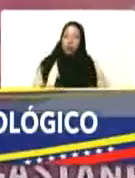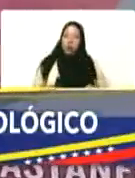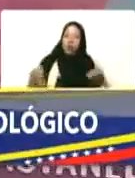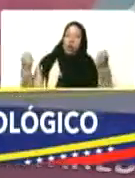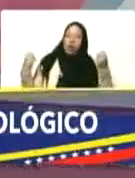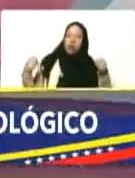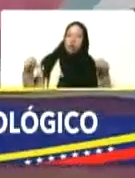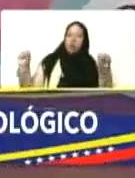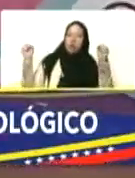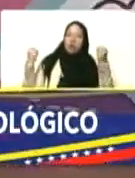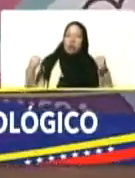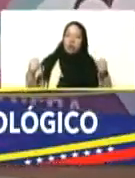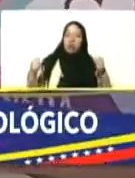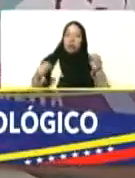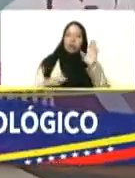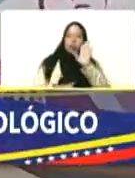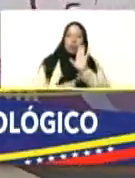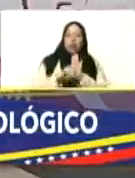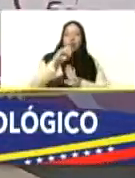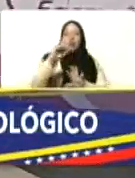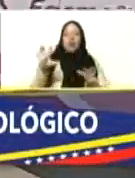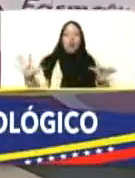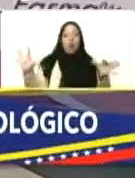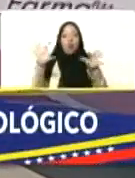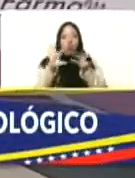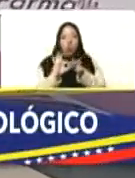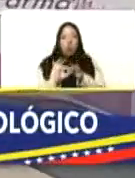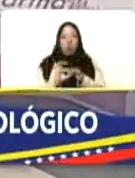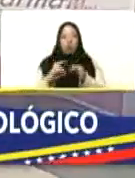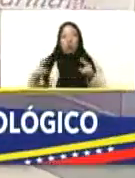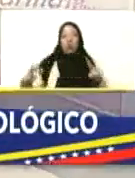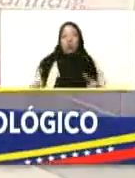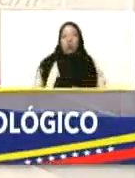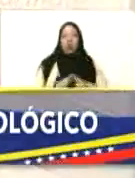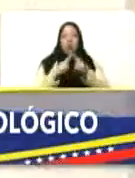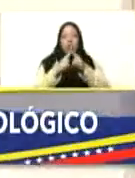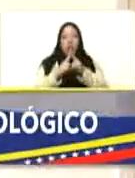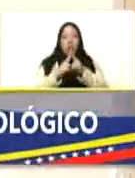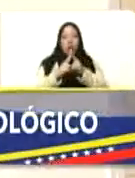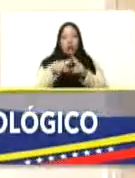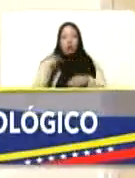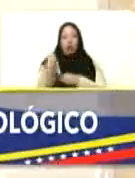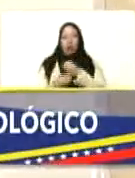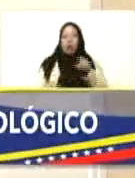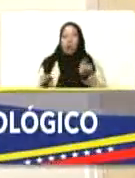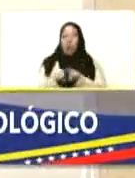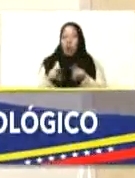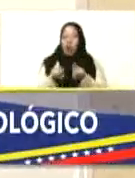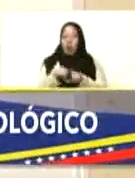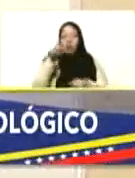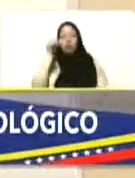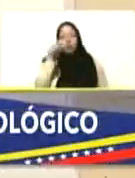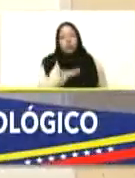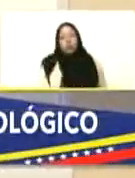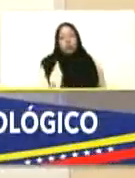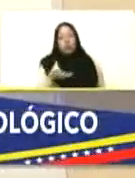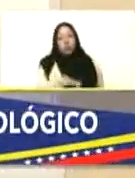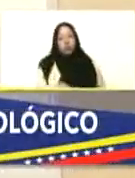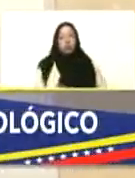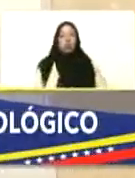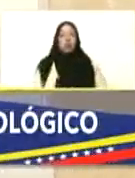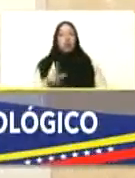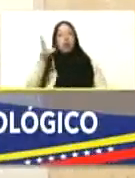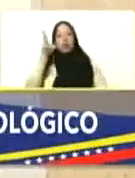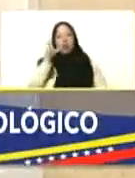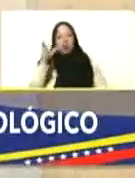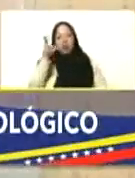ejerciendo, contribuyendo, uniéndonos y encontrándonos en el feminismo popular. Bueno, presidente, lo escuchamos,